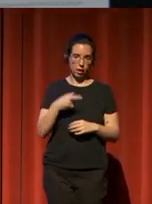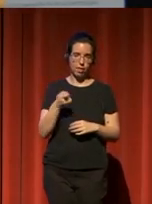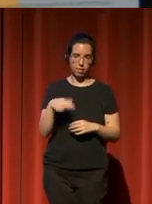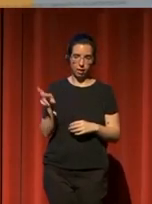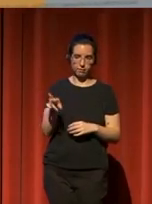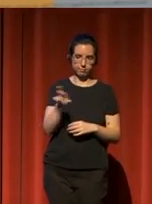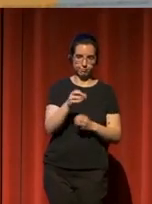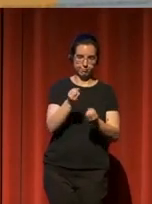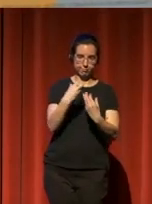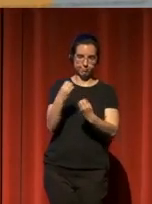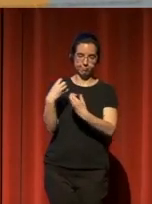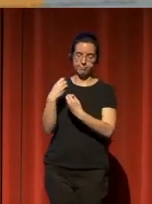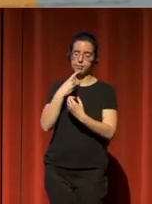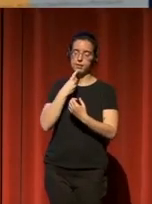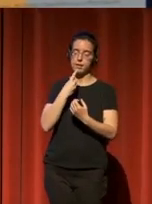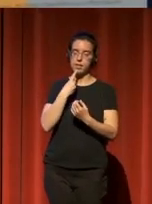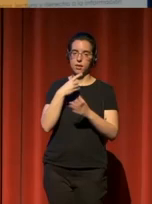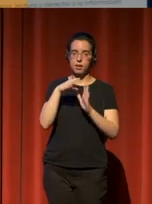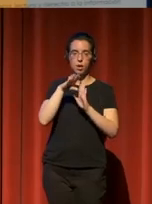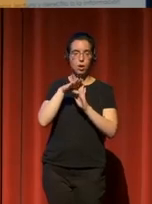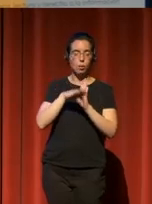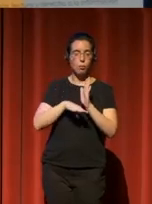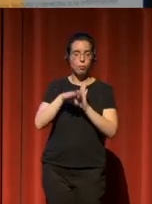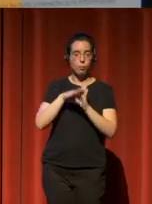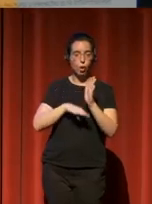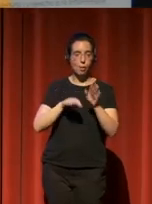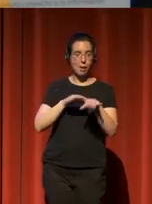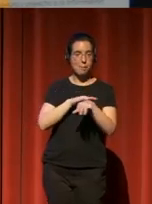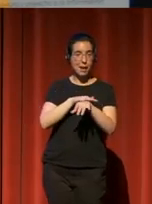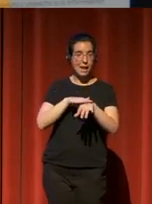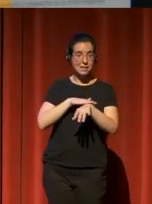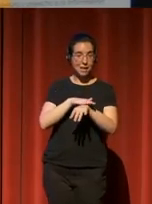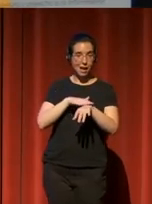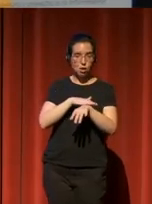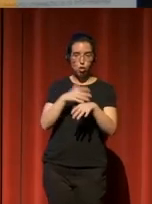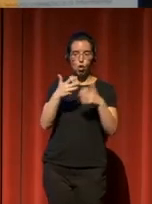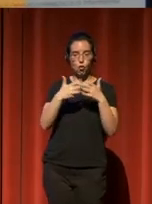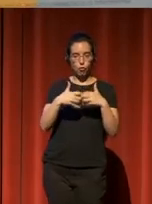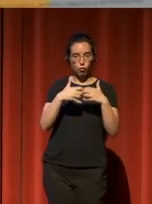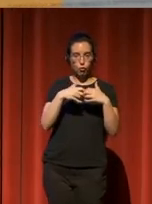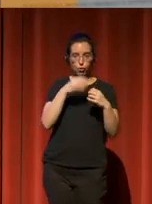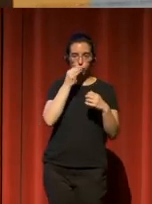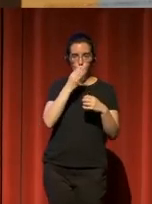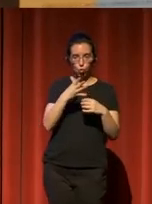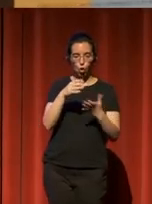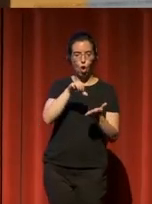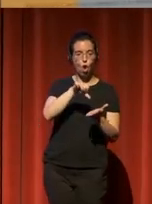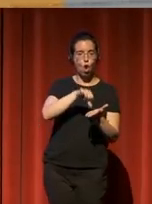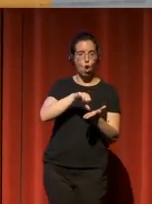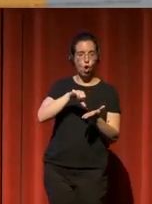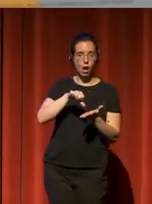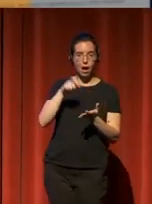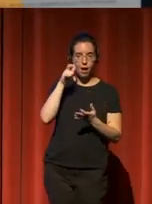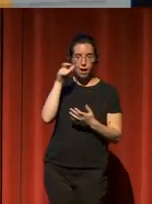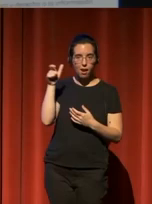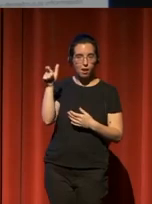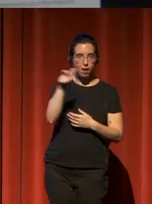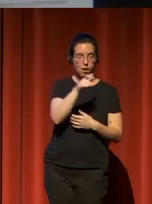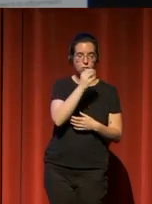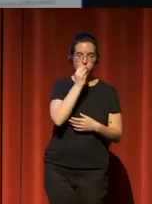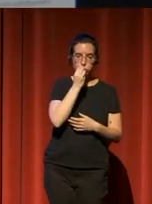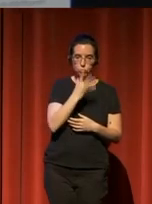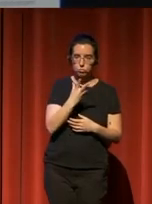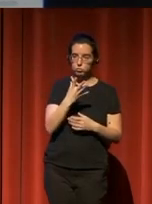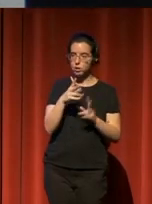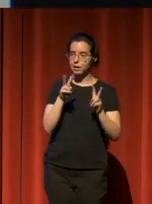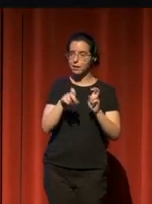de cómo el programa eh el programa del ministerio Funciona muy bien en la escala local como legitimador y